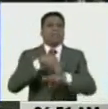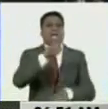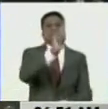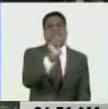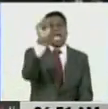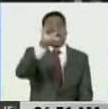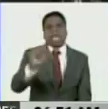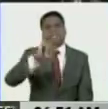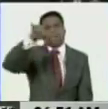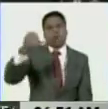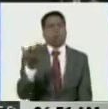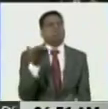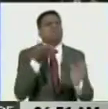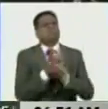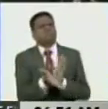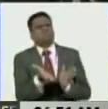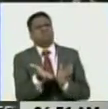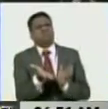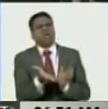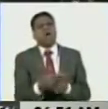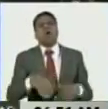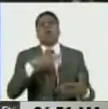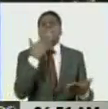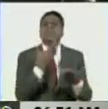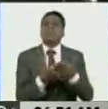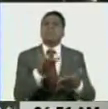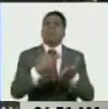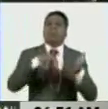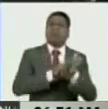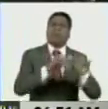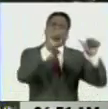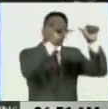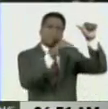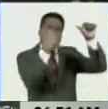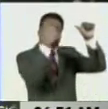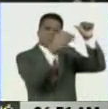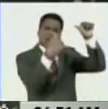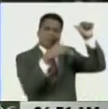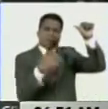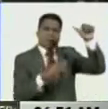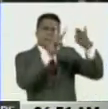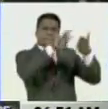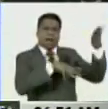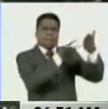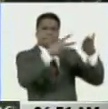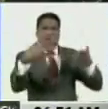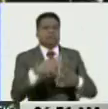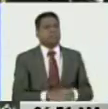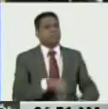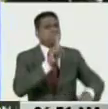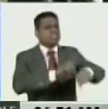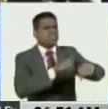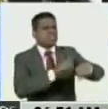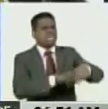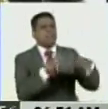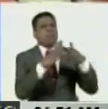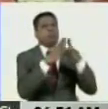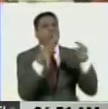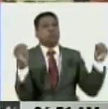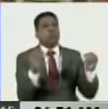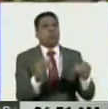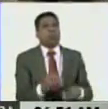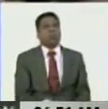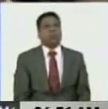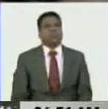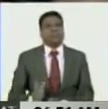No, señor, exigimos de una vez por todas cronograma electoral claro, cronograma de referéndum